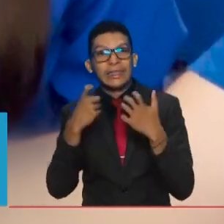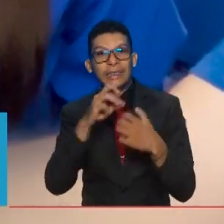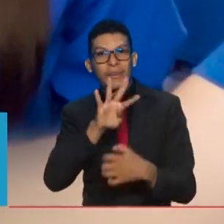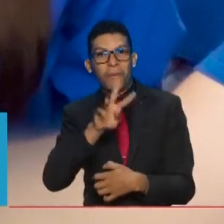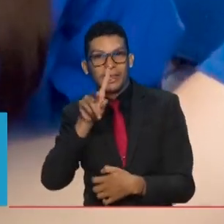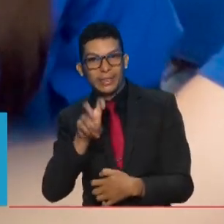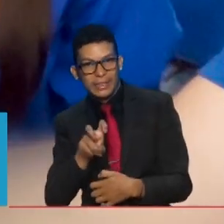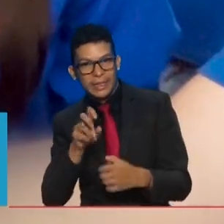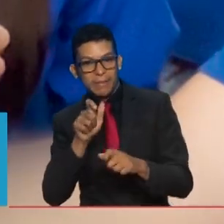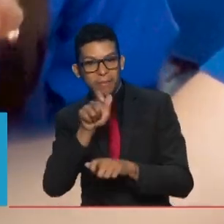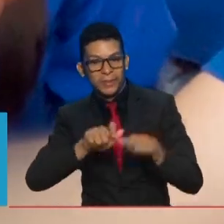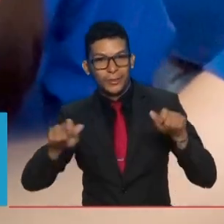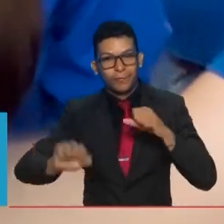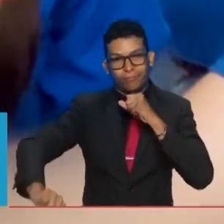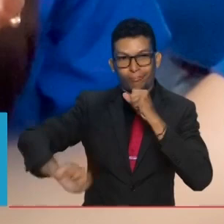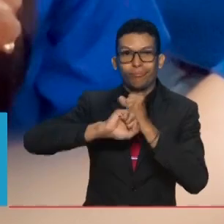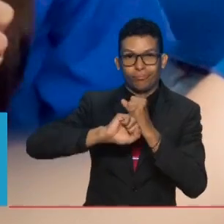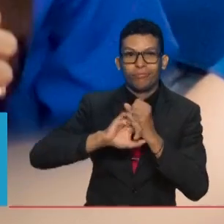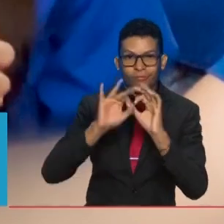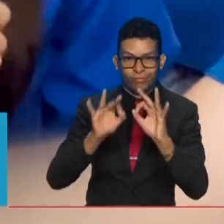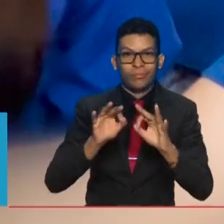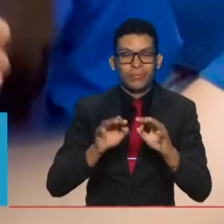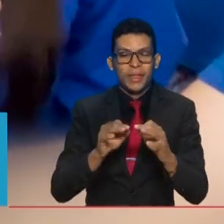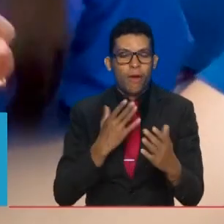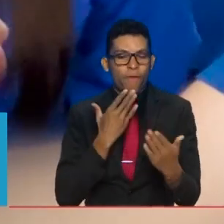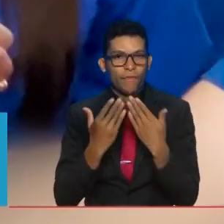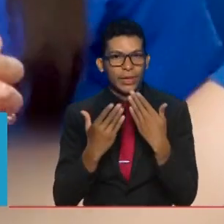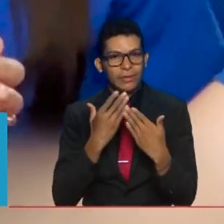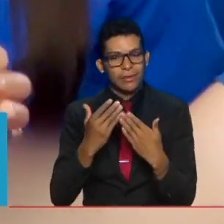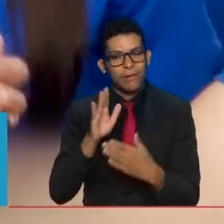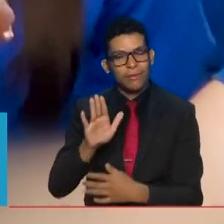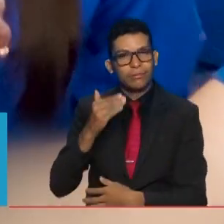213.647 personas que nos han apoyado y que han confiado en una